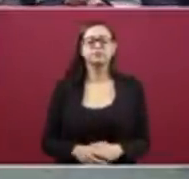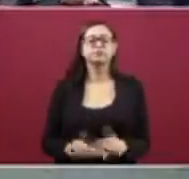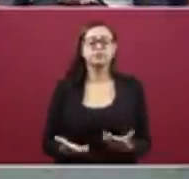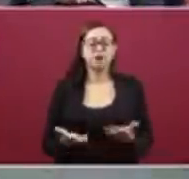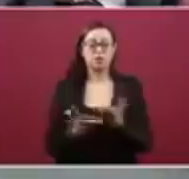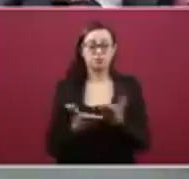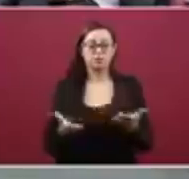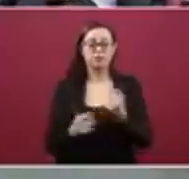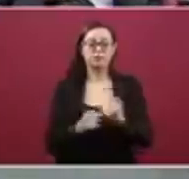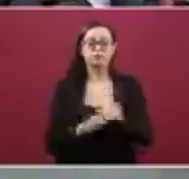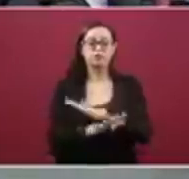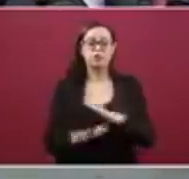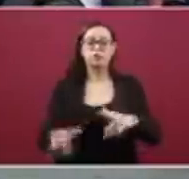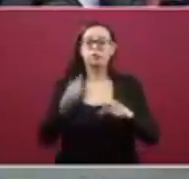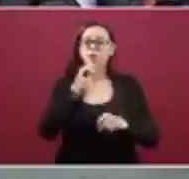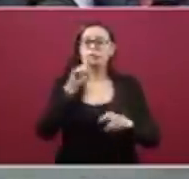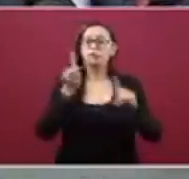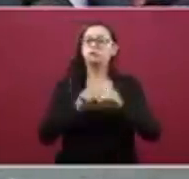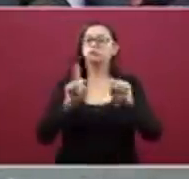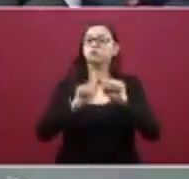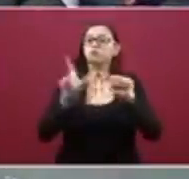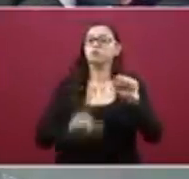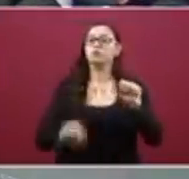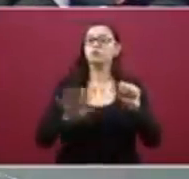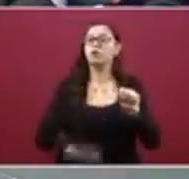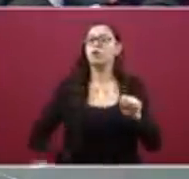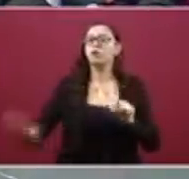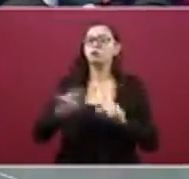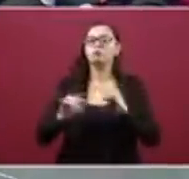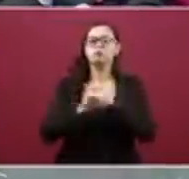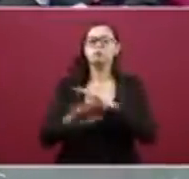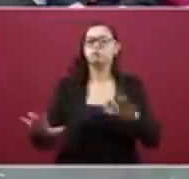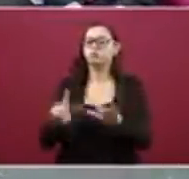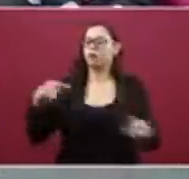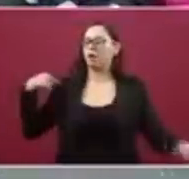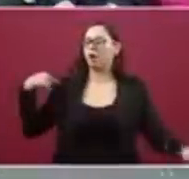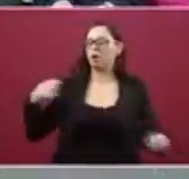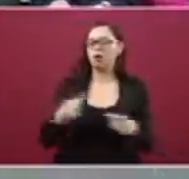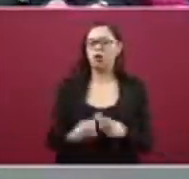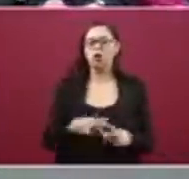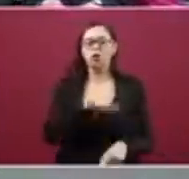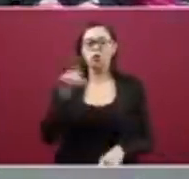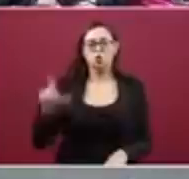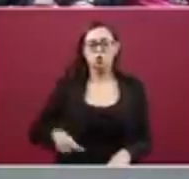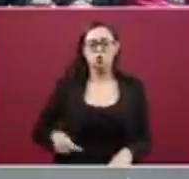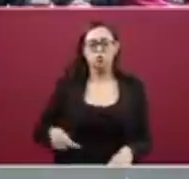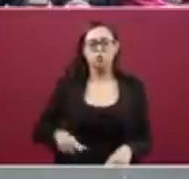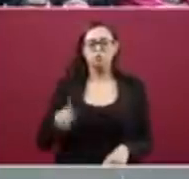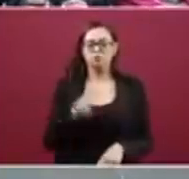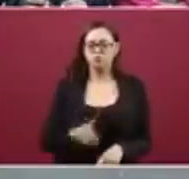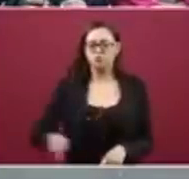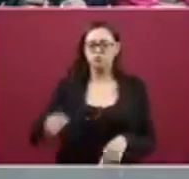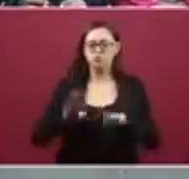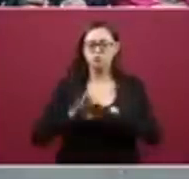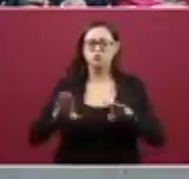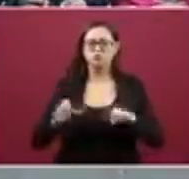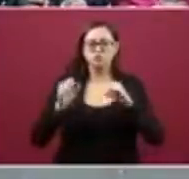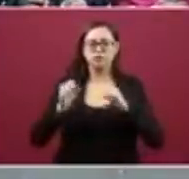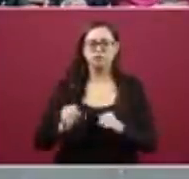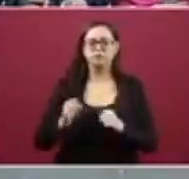general sobre lo conseguido hasta ahora por el gobierno democrático para hacer realidad